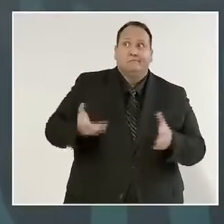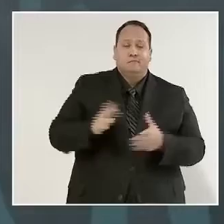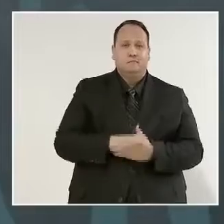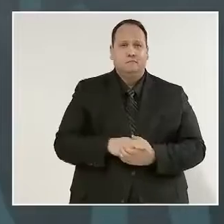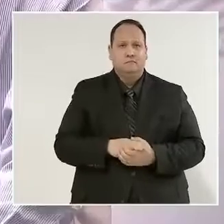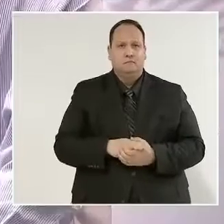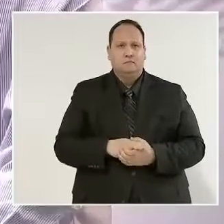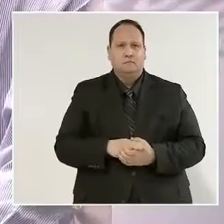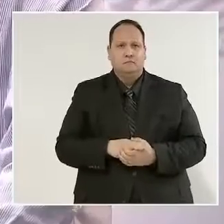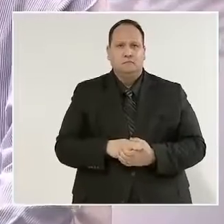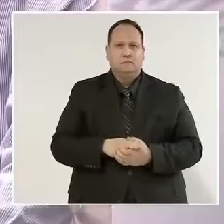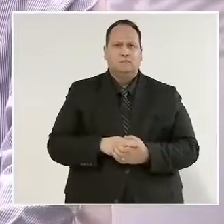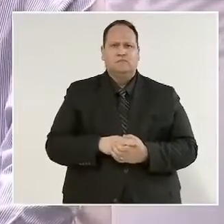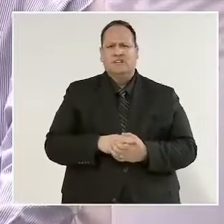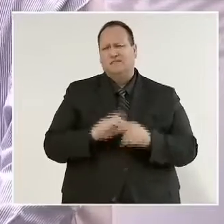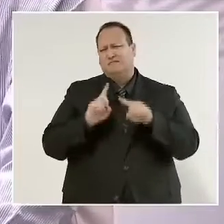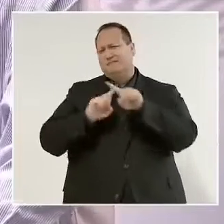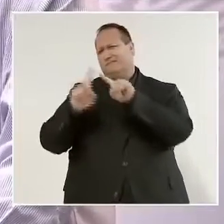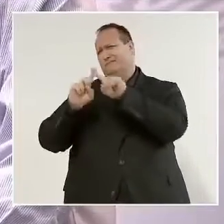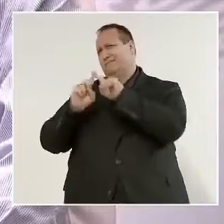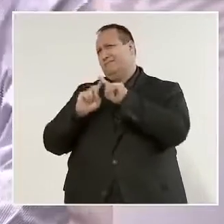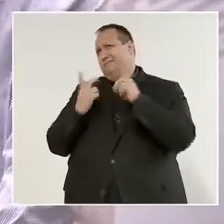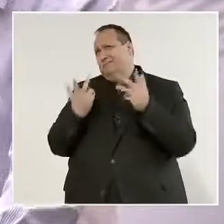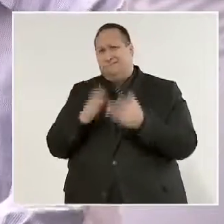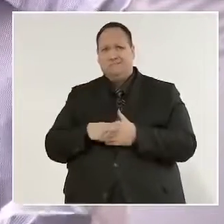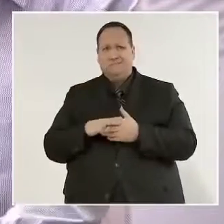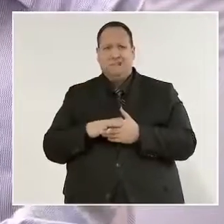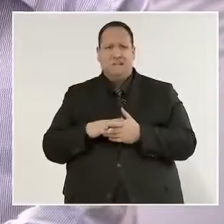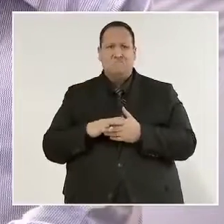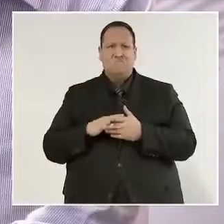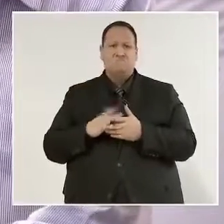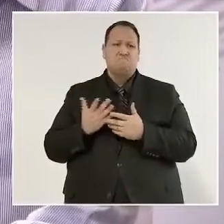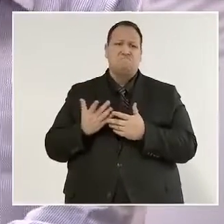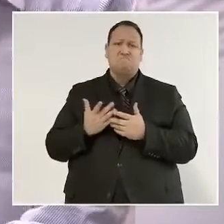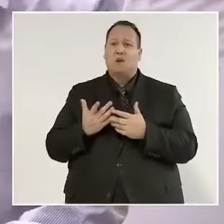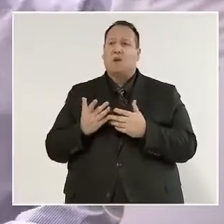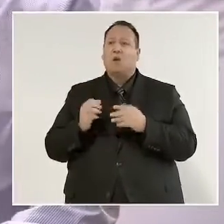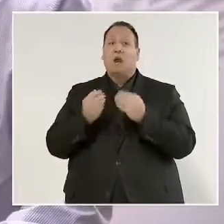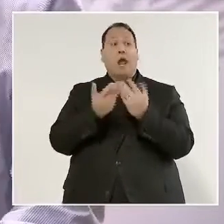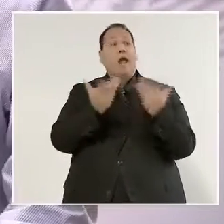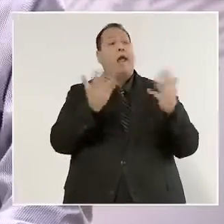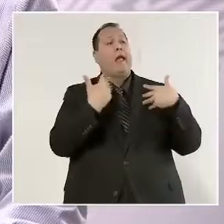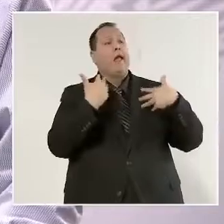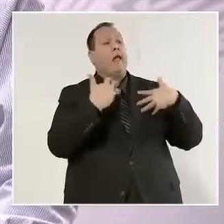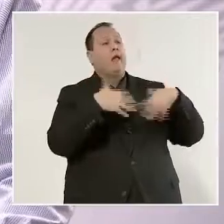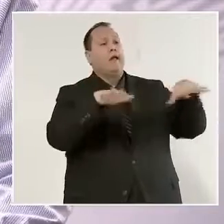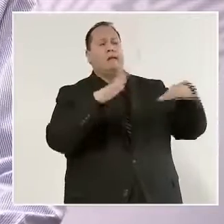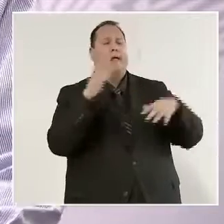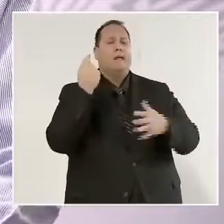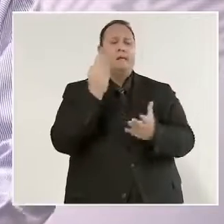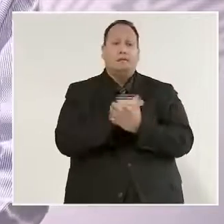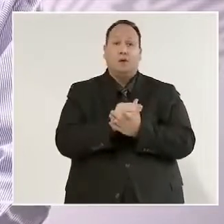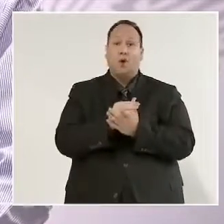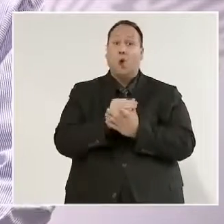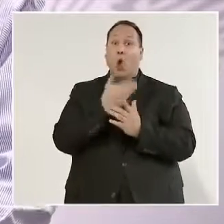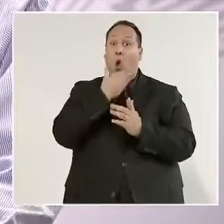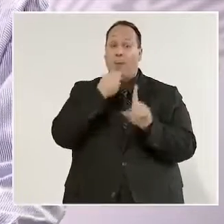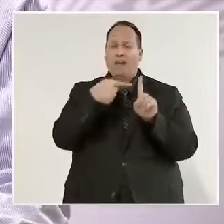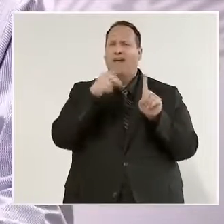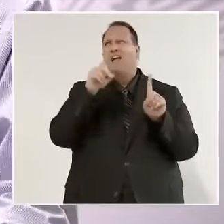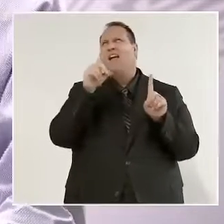o no, Adán, hay de todos, ¿no? Y parte de la democracia es la pluralidad. Ese señor de